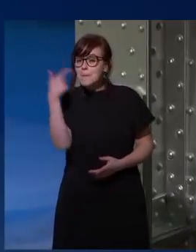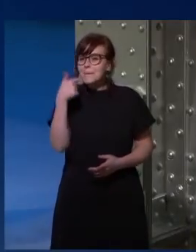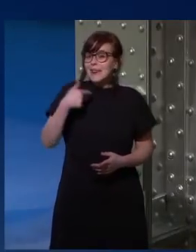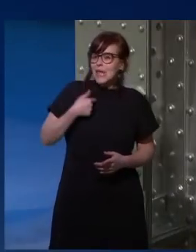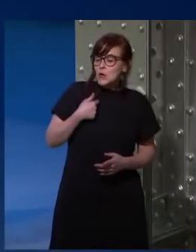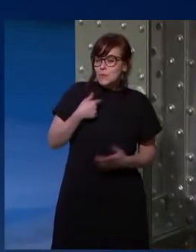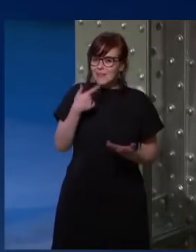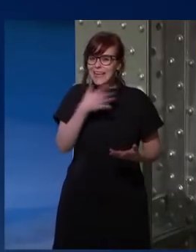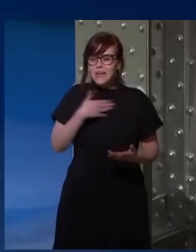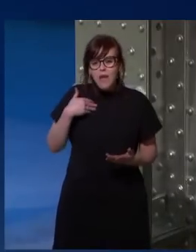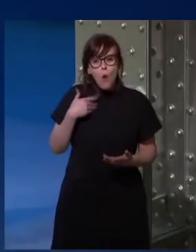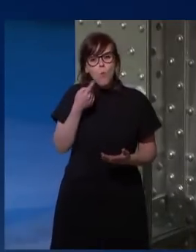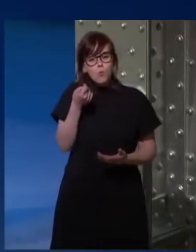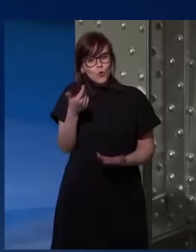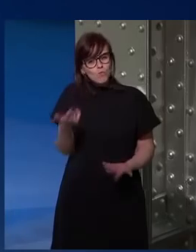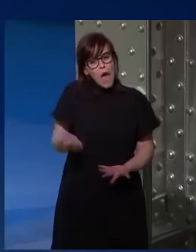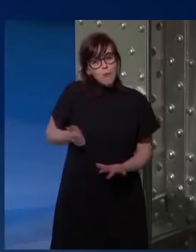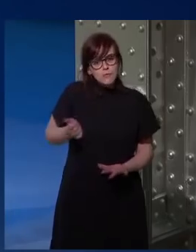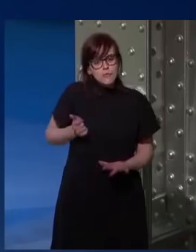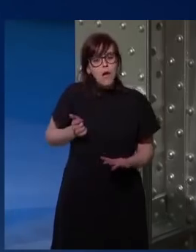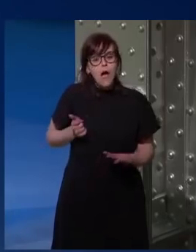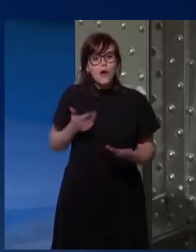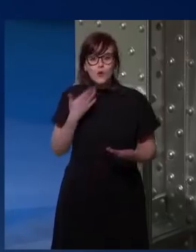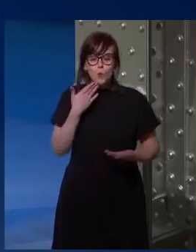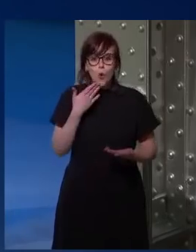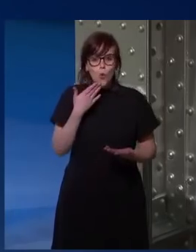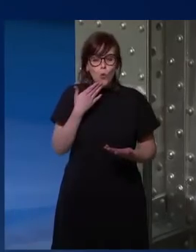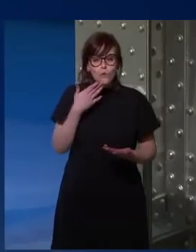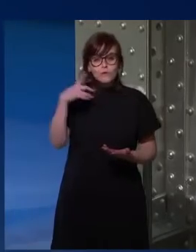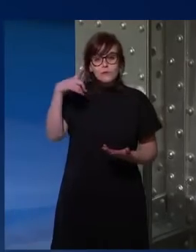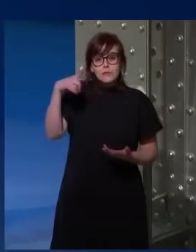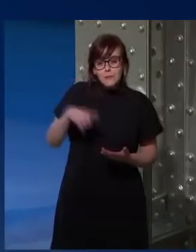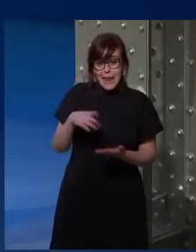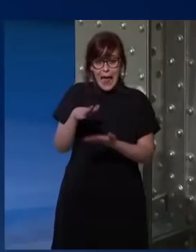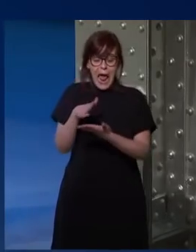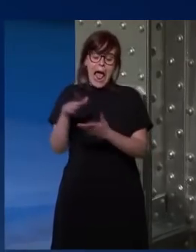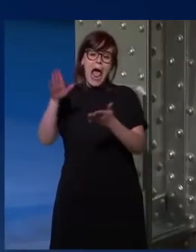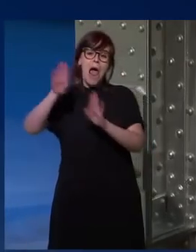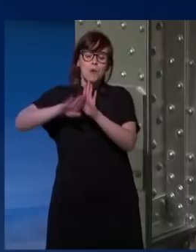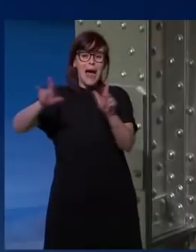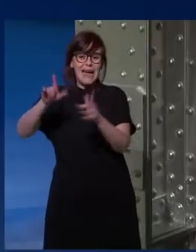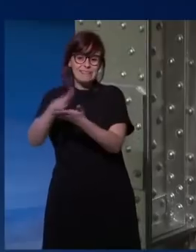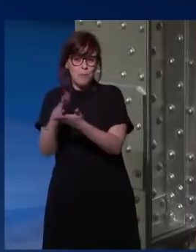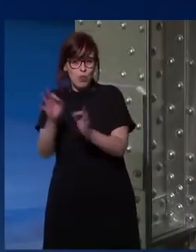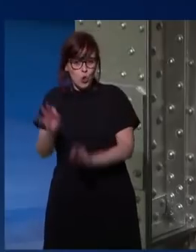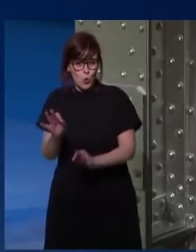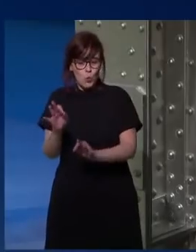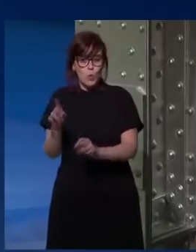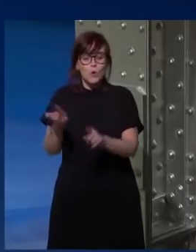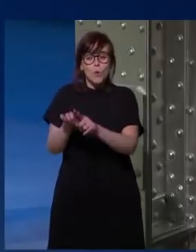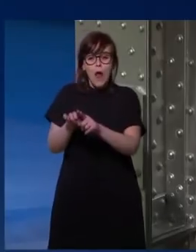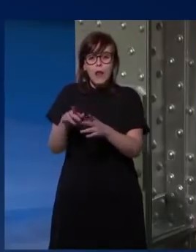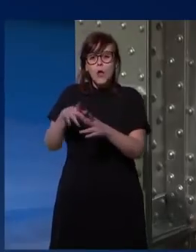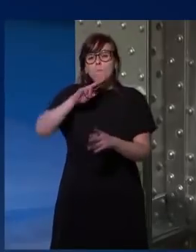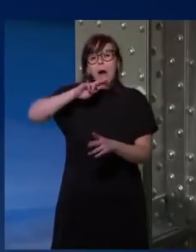que ella quería mostrar de alguna manera que el compromiso del intermedio, igual que hemos hecho pues con otros valores y con